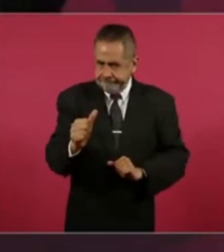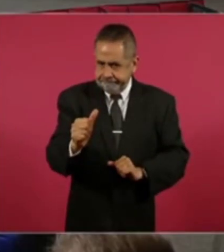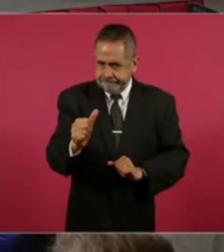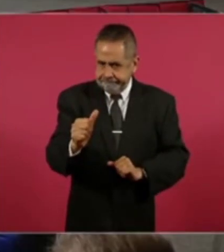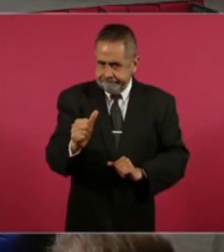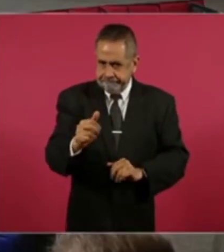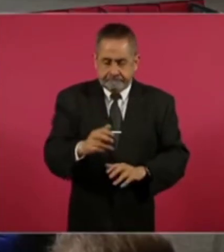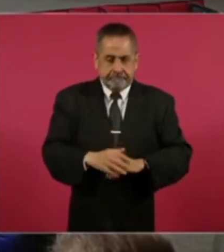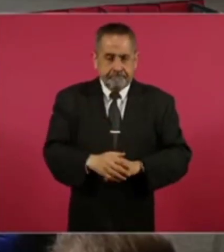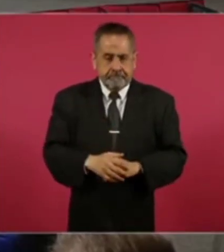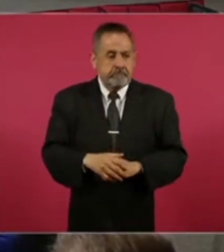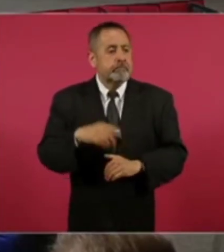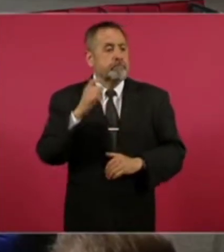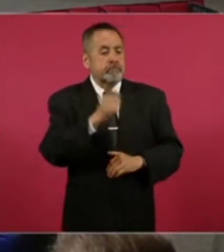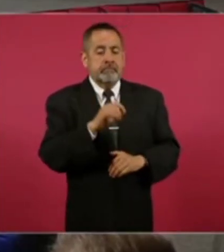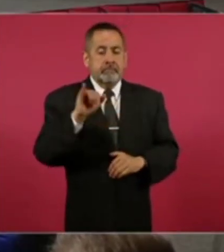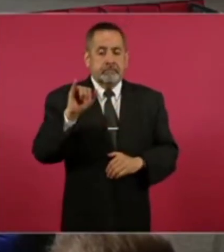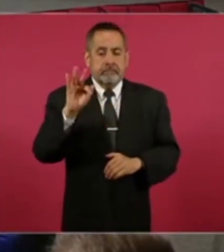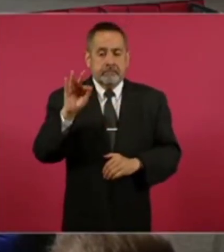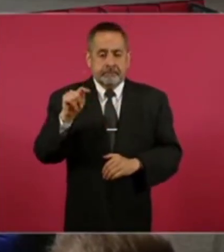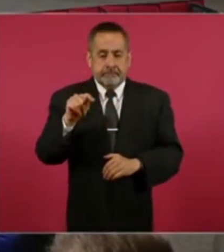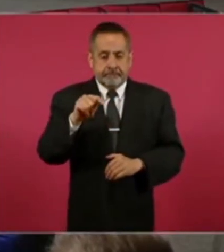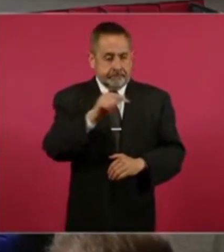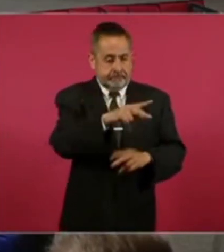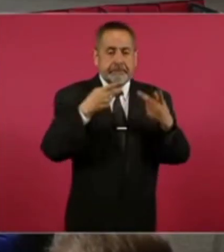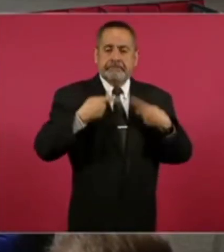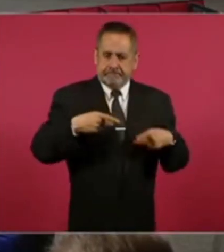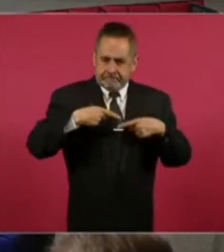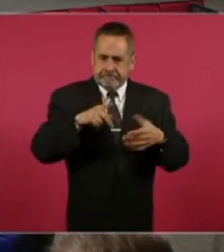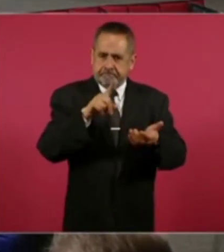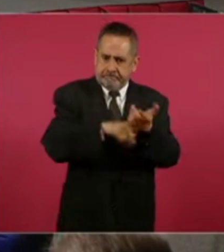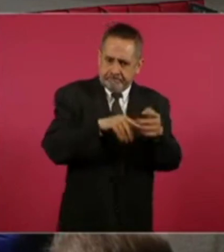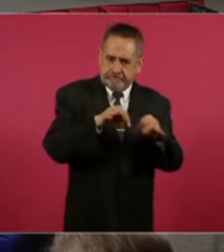Va a pasar el organismo, los trabajadores,